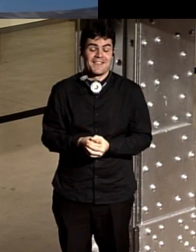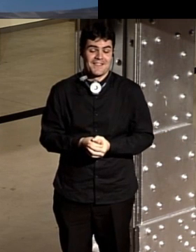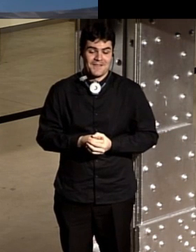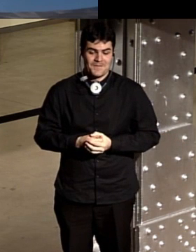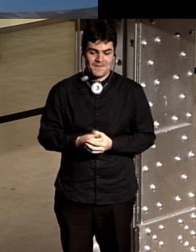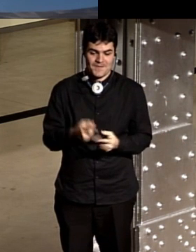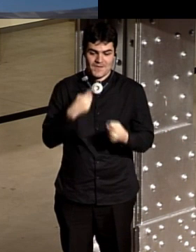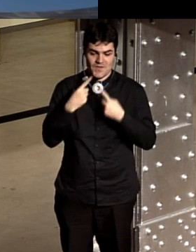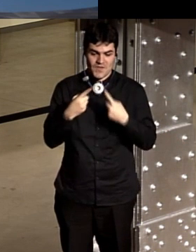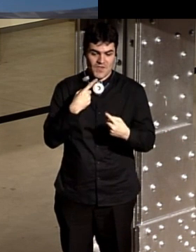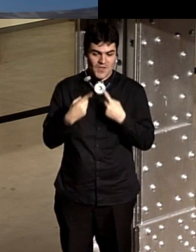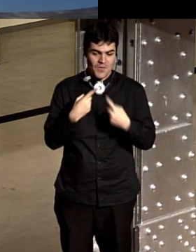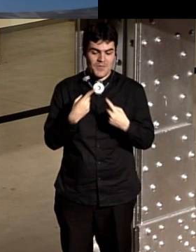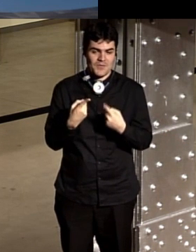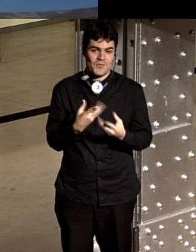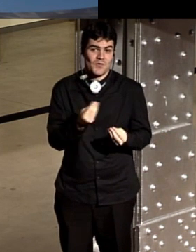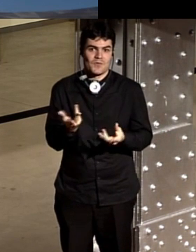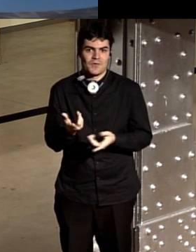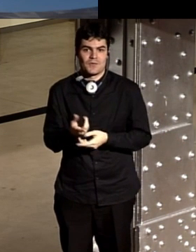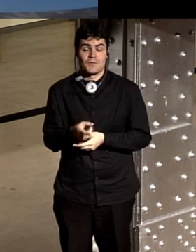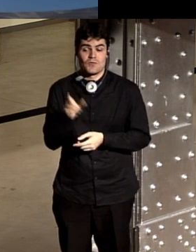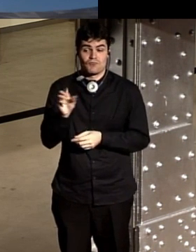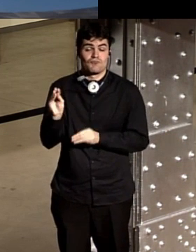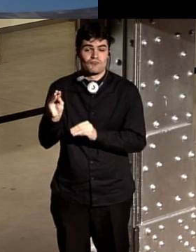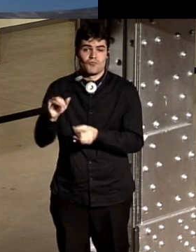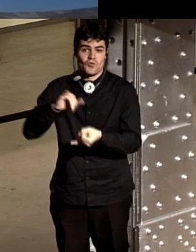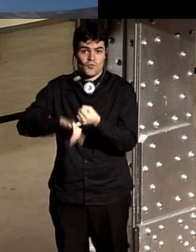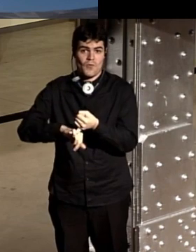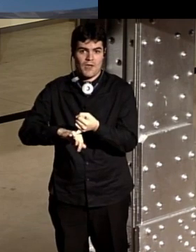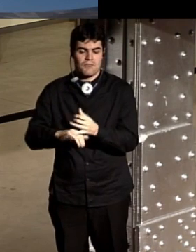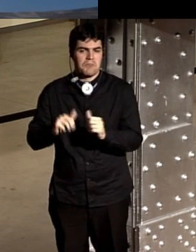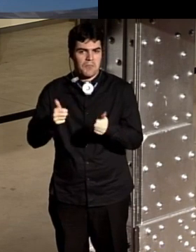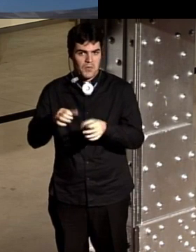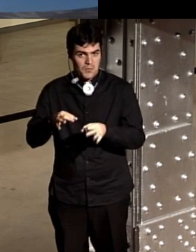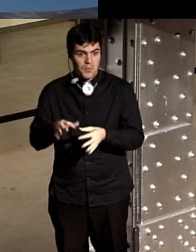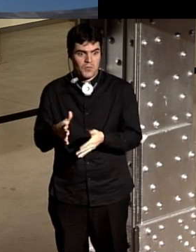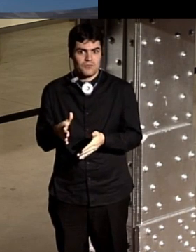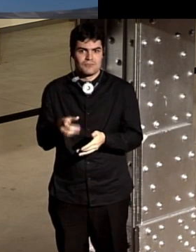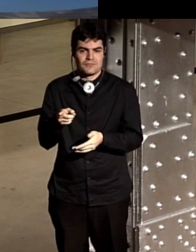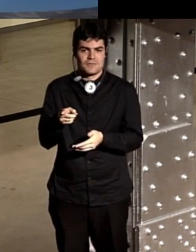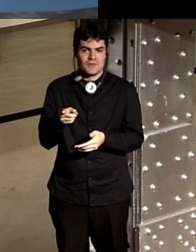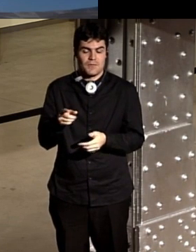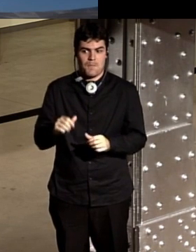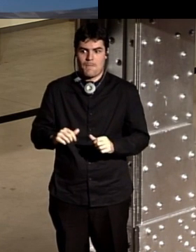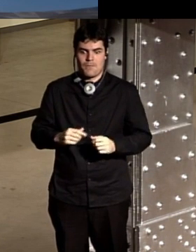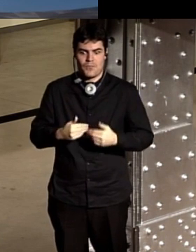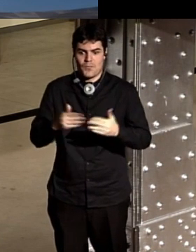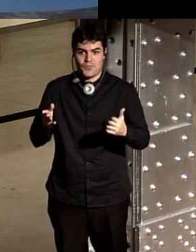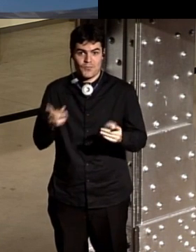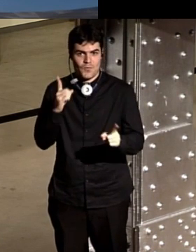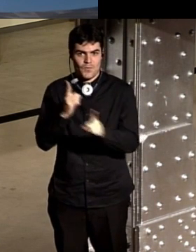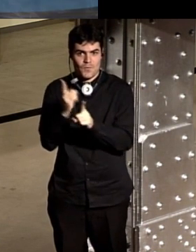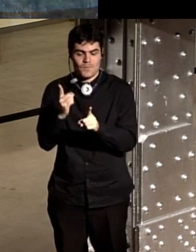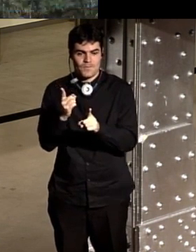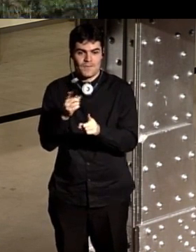la época distinta. Y con Paul, que es su marido, empezó muy mal, porque el primer día que se encontraron, ella me lo escribe en el libro, pero ahora, claro,